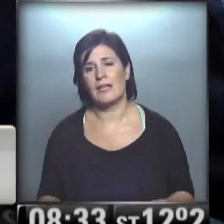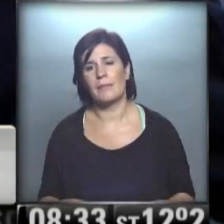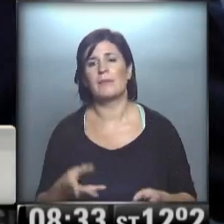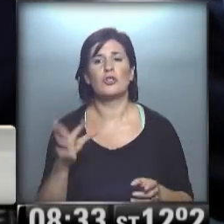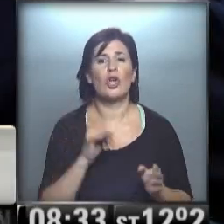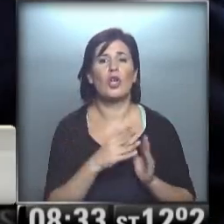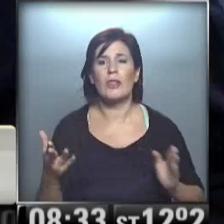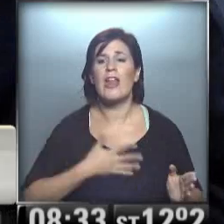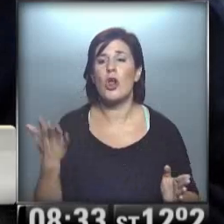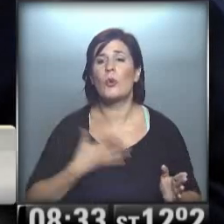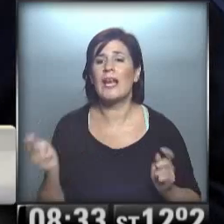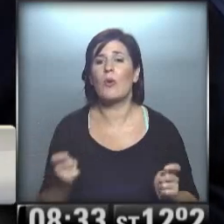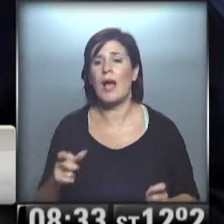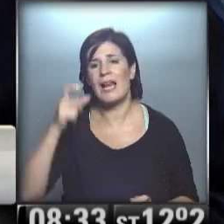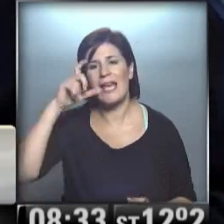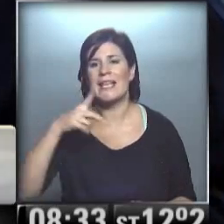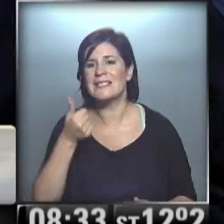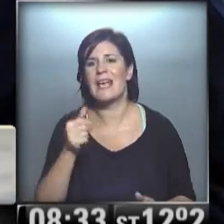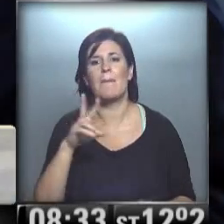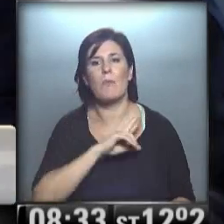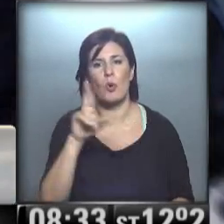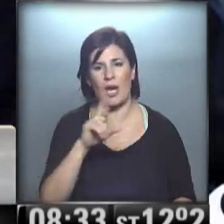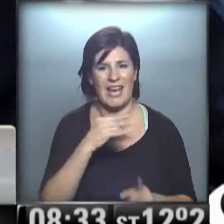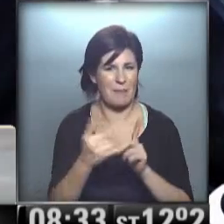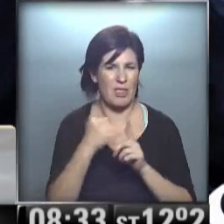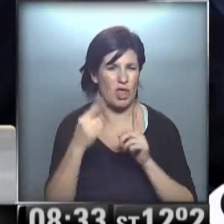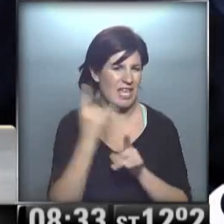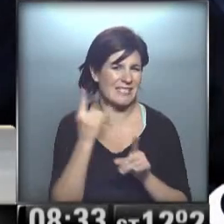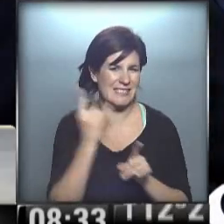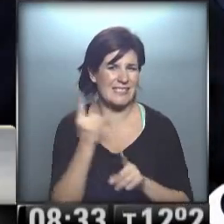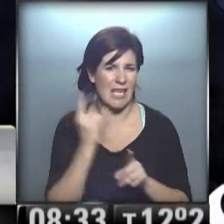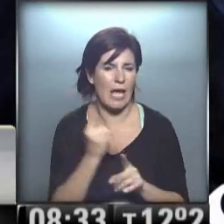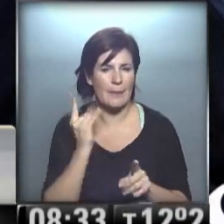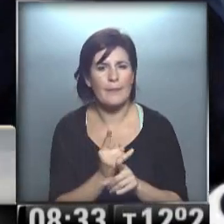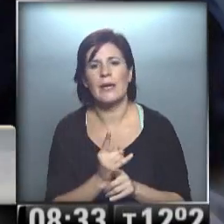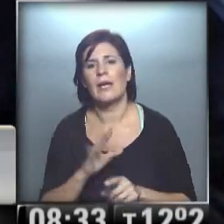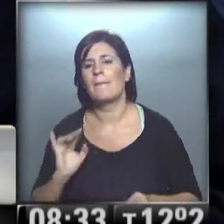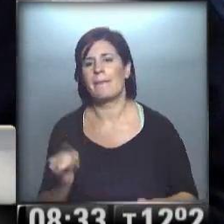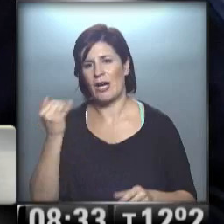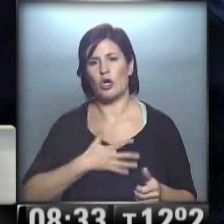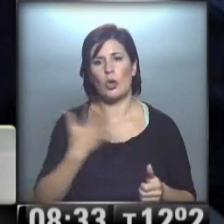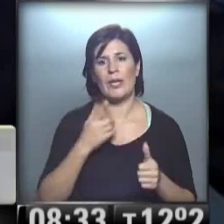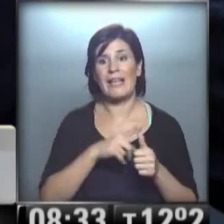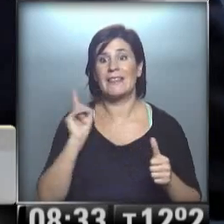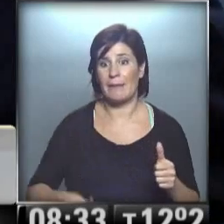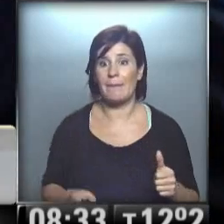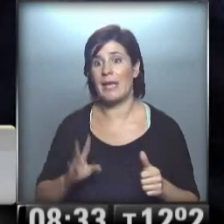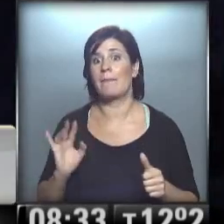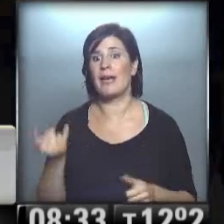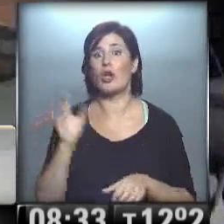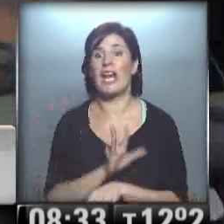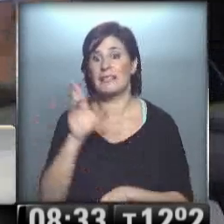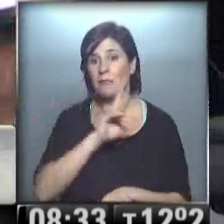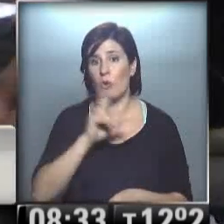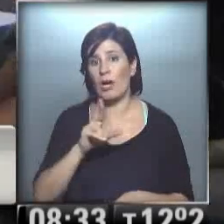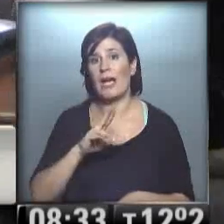telenovela esa mujer la telenovela del mediodía está como mejor ficción y su protagonista andrea del boca en el premio mejor actriz